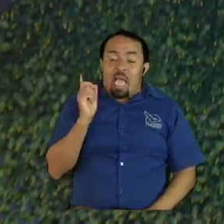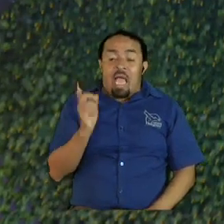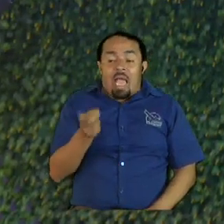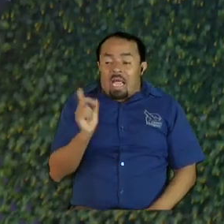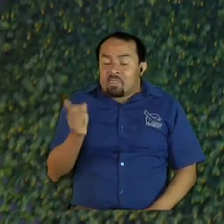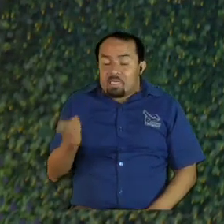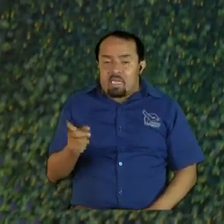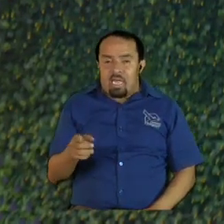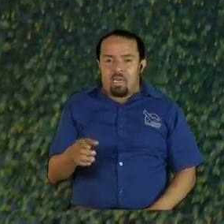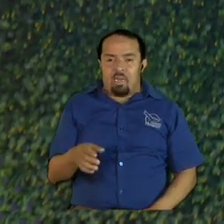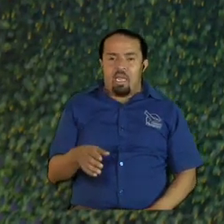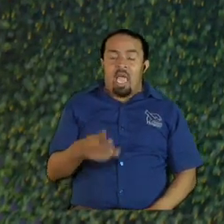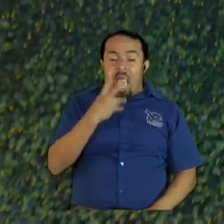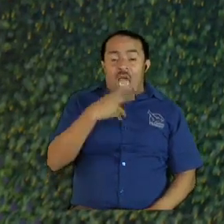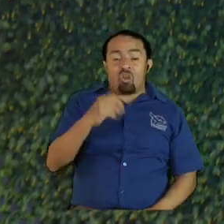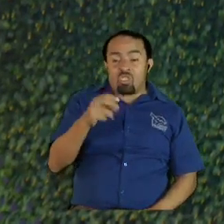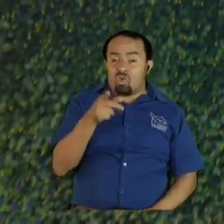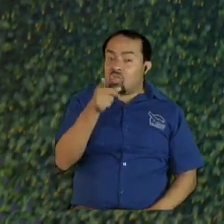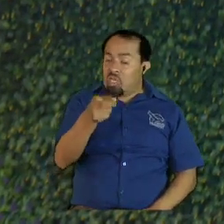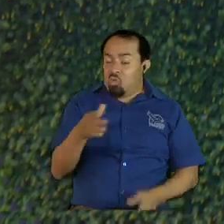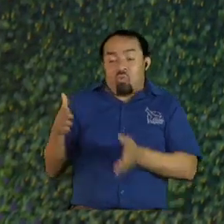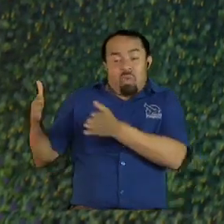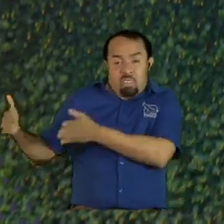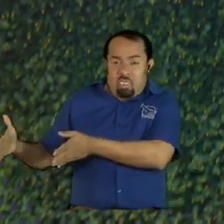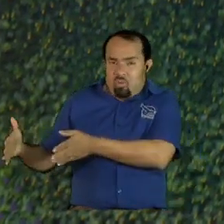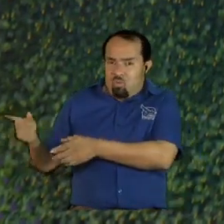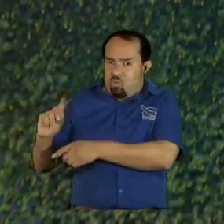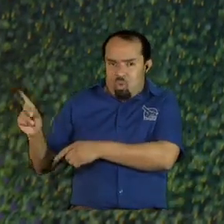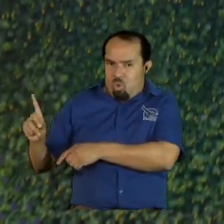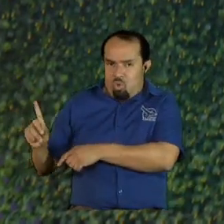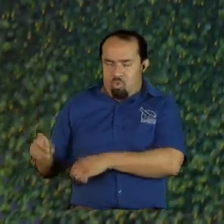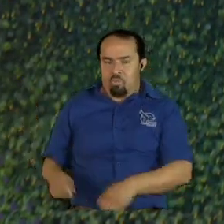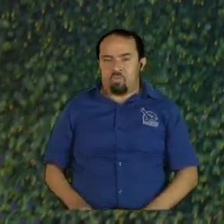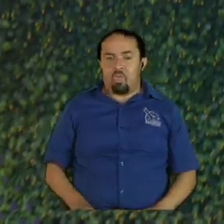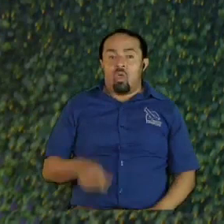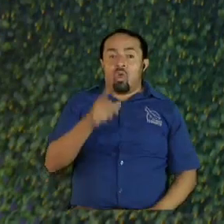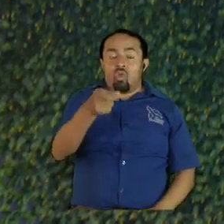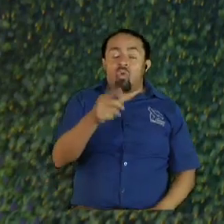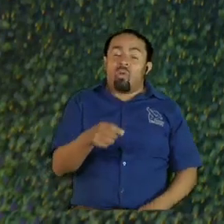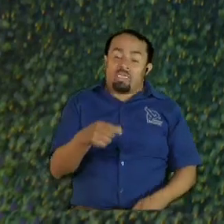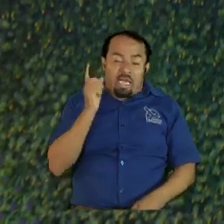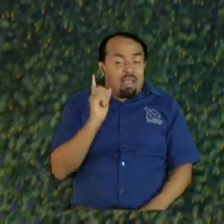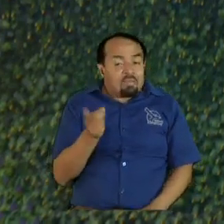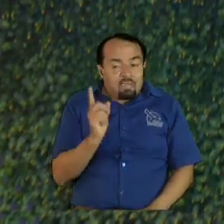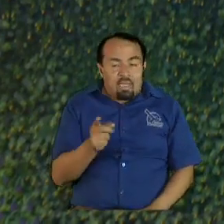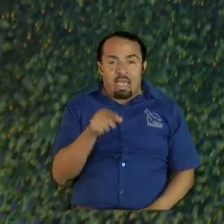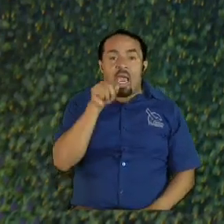vecino. A menos que sientas que la vecina...